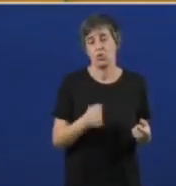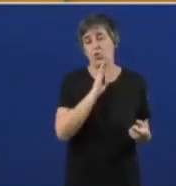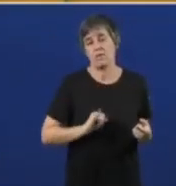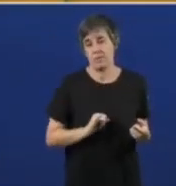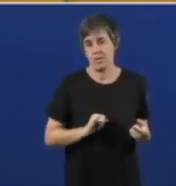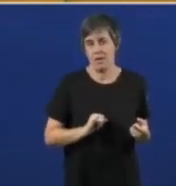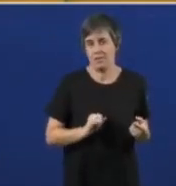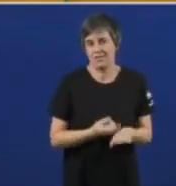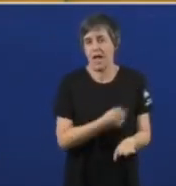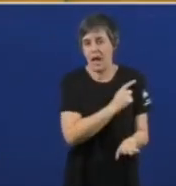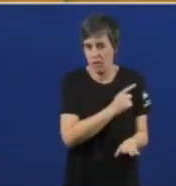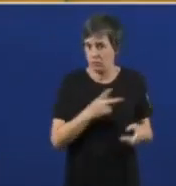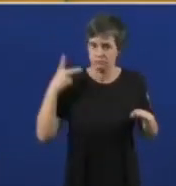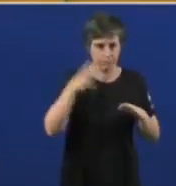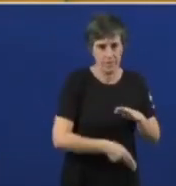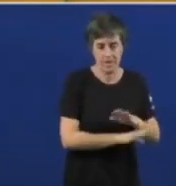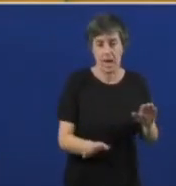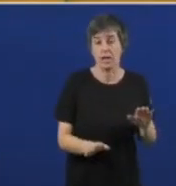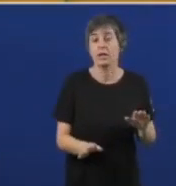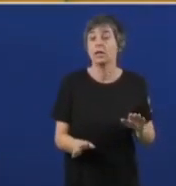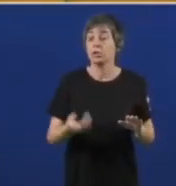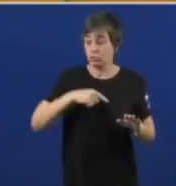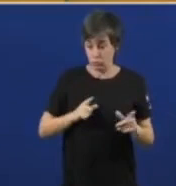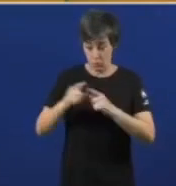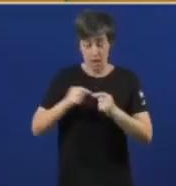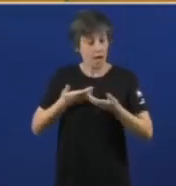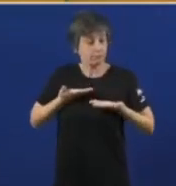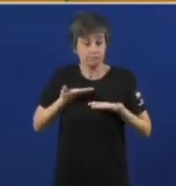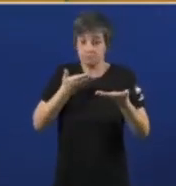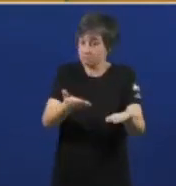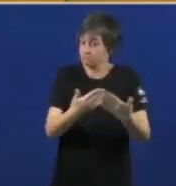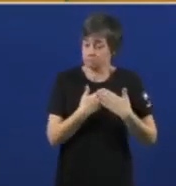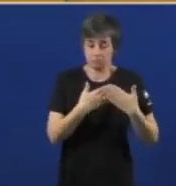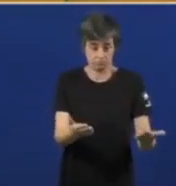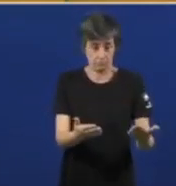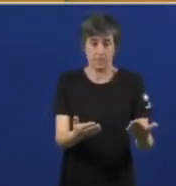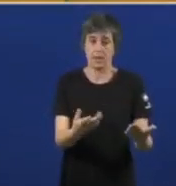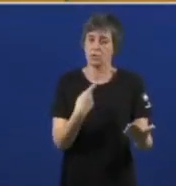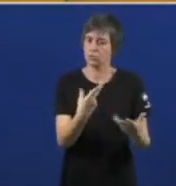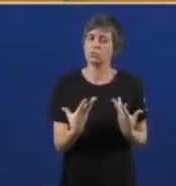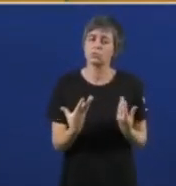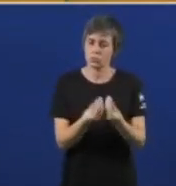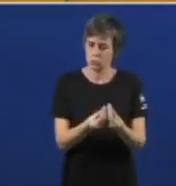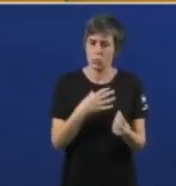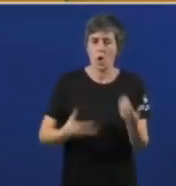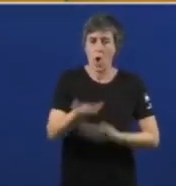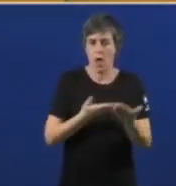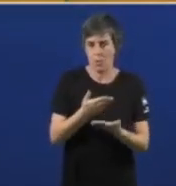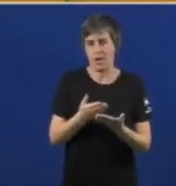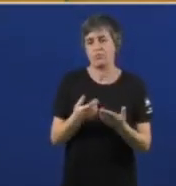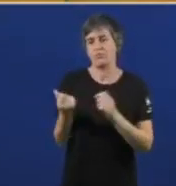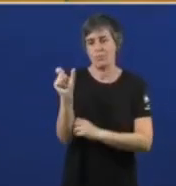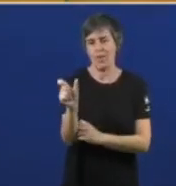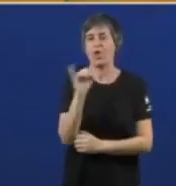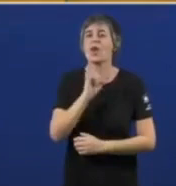volvo a decirlle, ten a man tendida do BNG para que defendamos unha tarifa eléctrica galega, para que usemos a